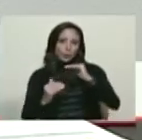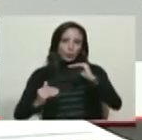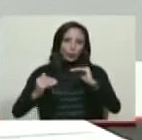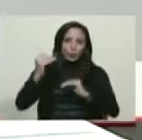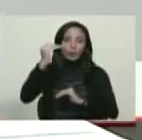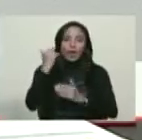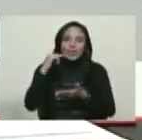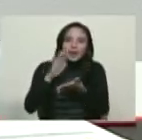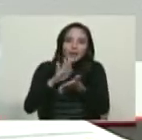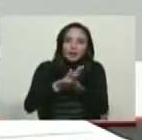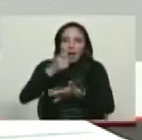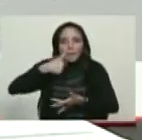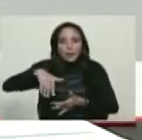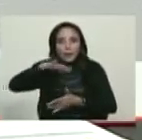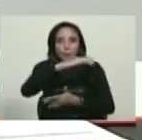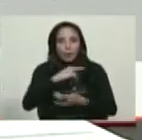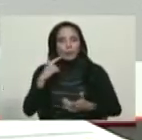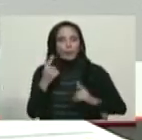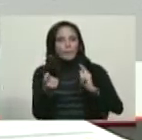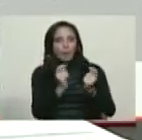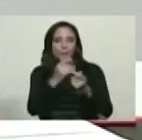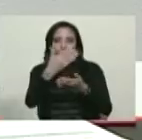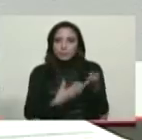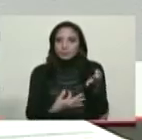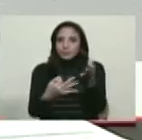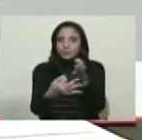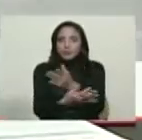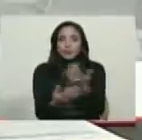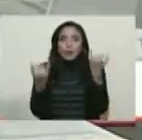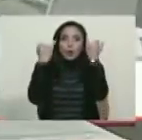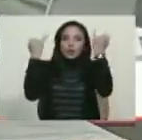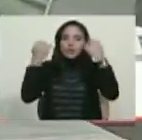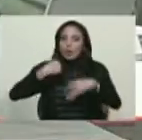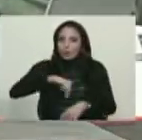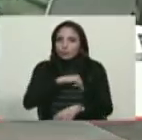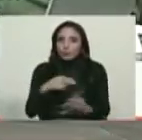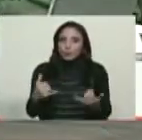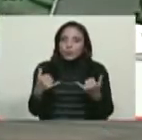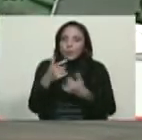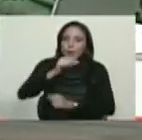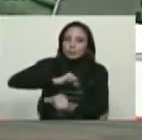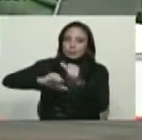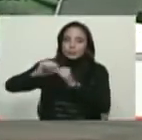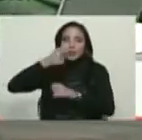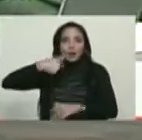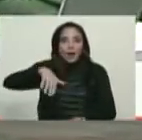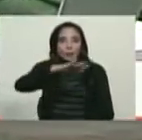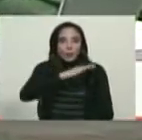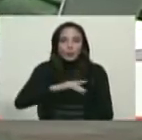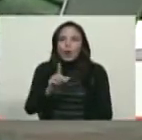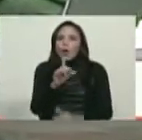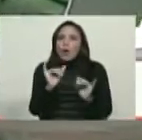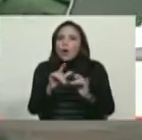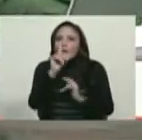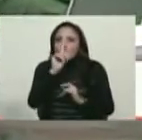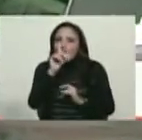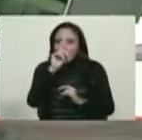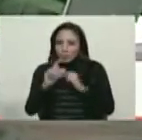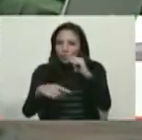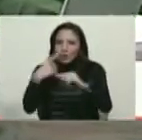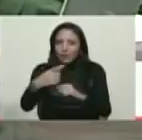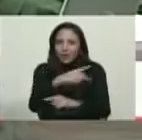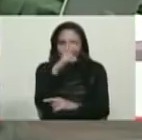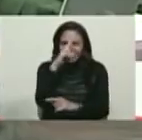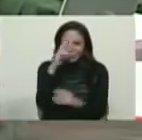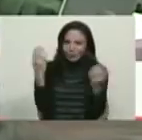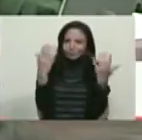prosperidad ideado y diseñado por nosotros para los venezolanos y para las venezolanas. Es un año donde no tenemos la menor